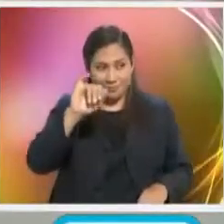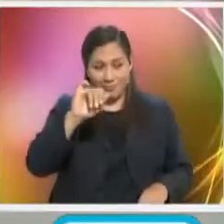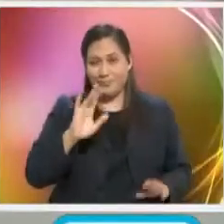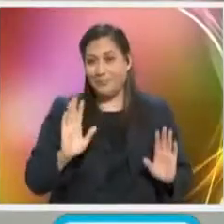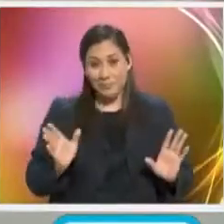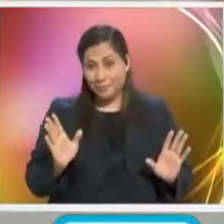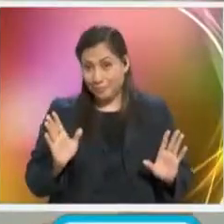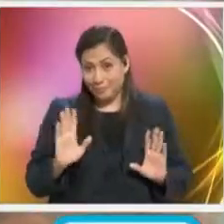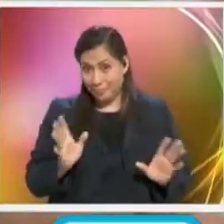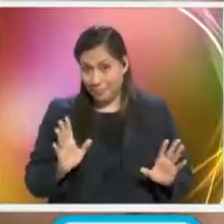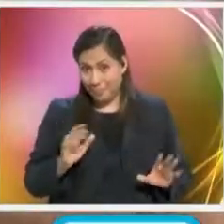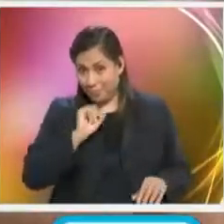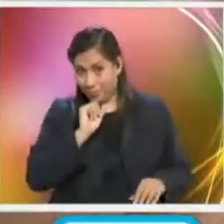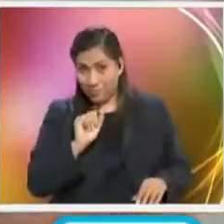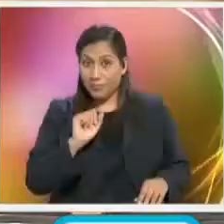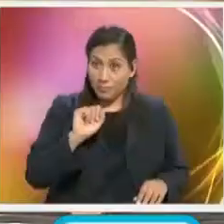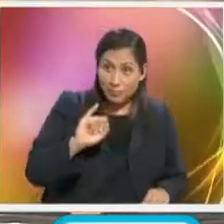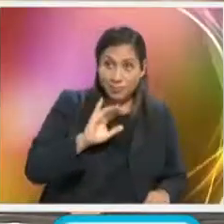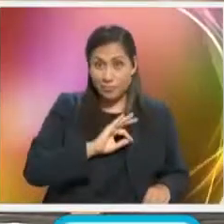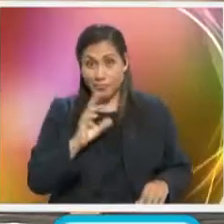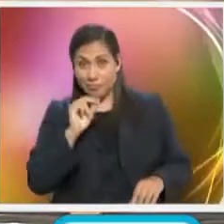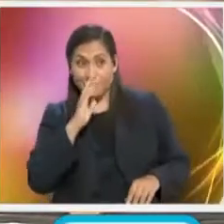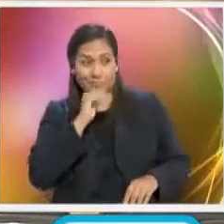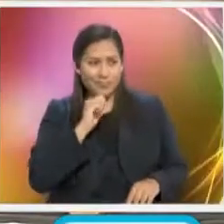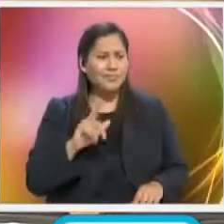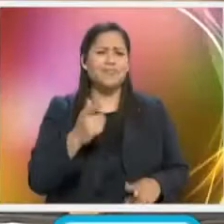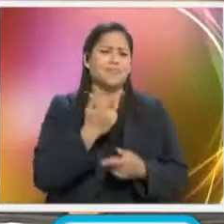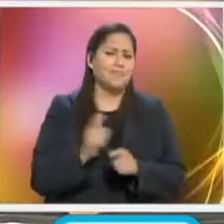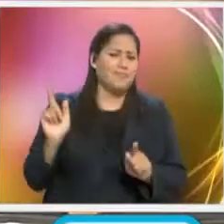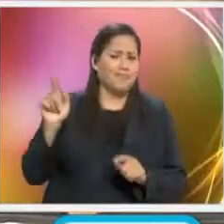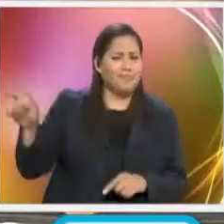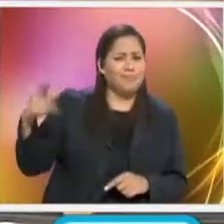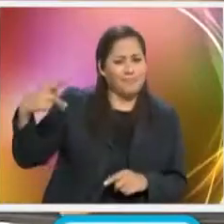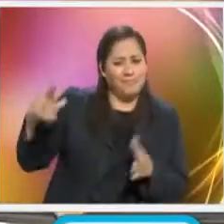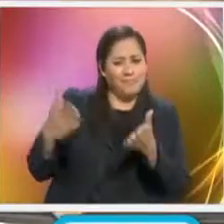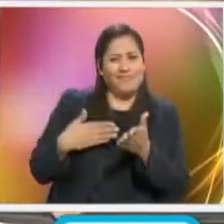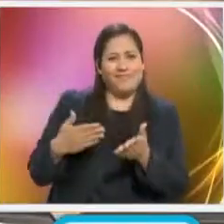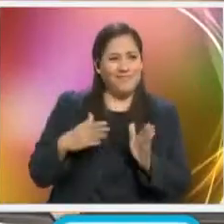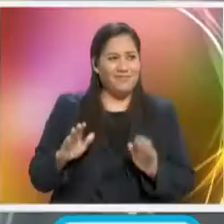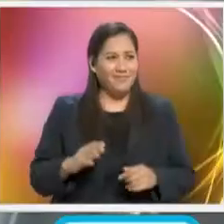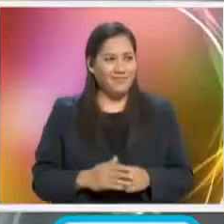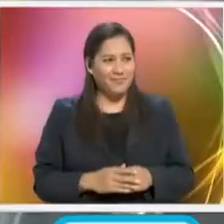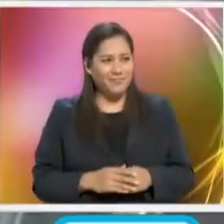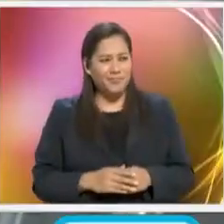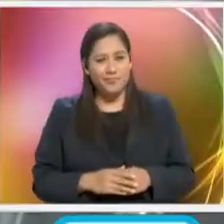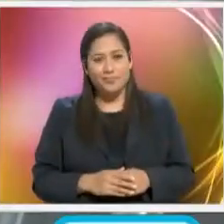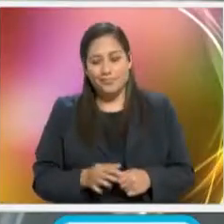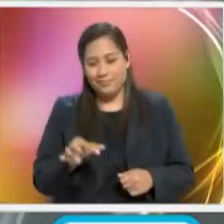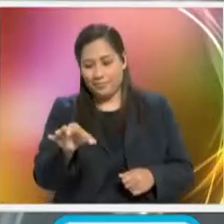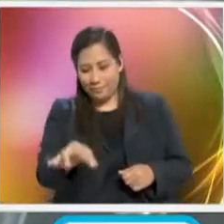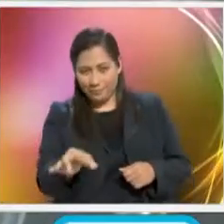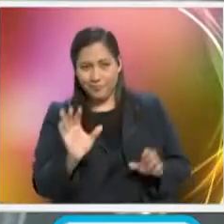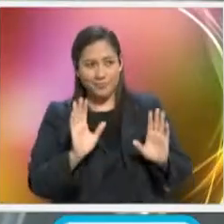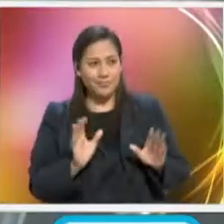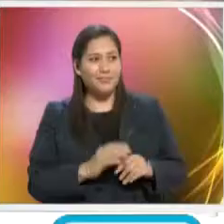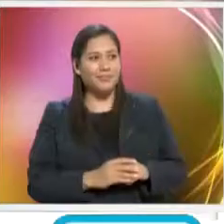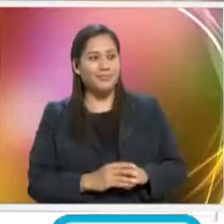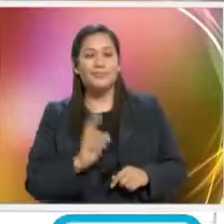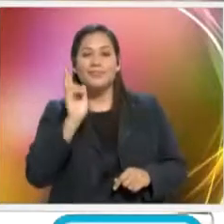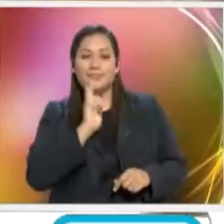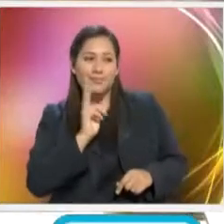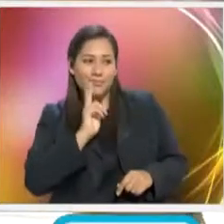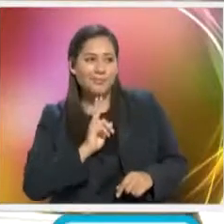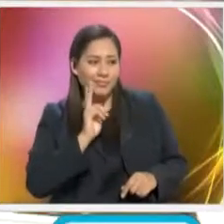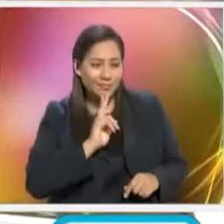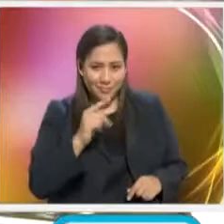Entonces ya, Sí. queda. Buenísimo. ¿No puedo? ¿O qué? No, hombre, tú puedes hacer lo que quieras, por favor, es tu cocina. Ok, pase usted, A ver, por favor, chef, haga el ahí te suyo, va, ándele, a ahí